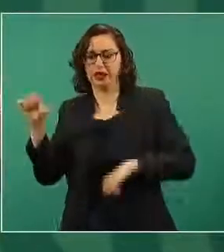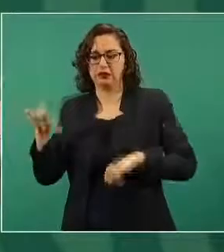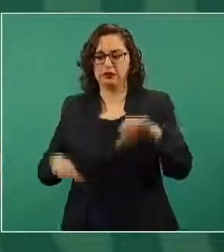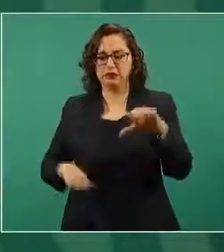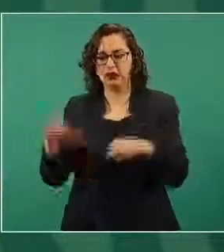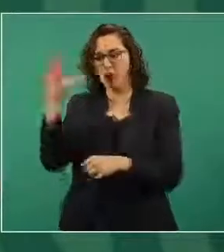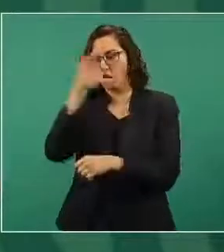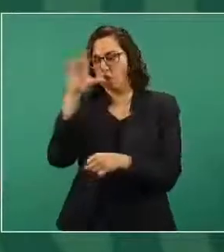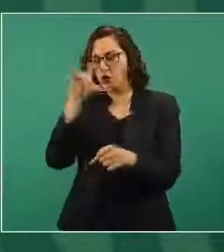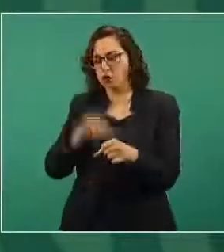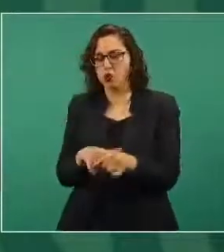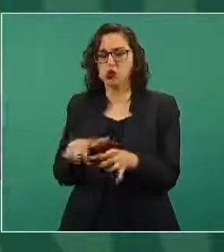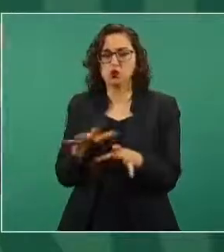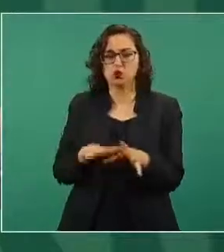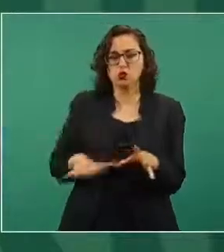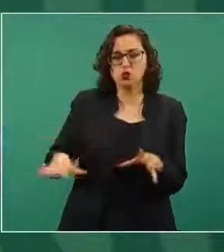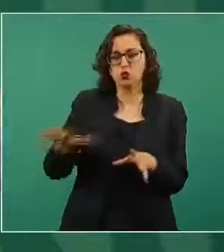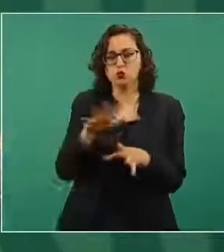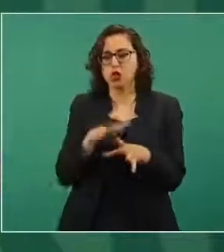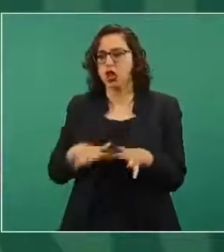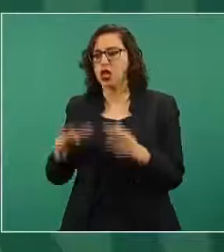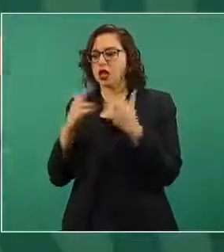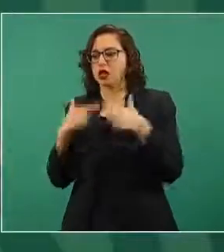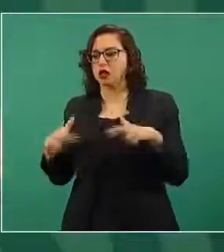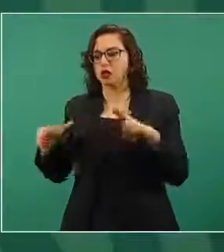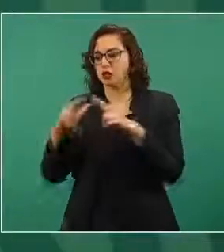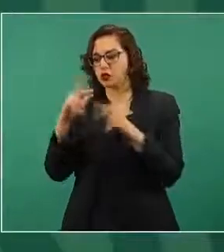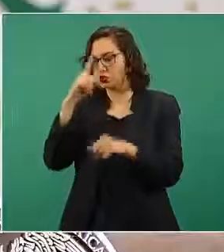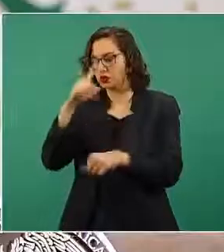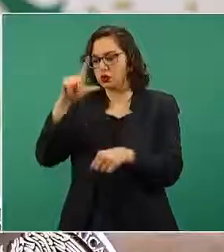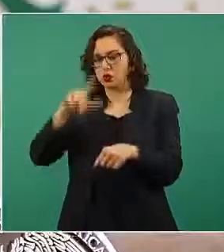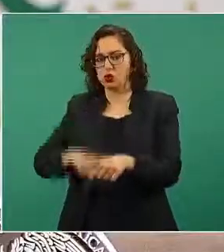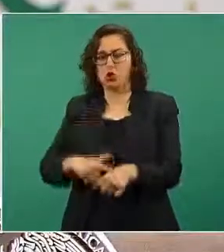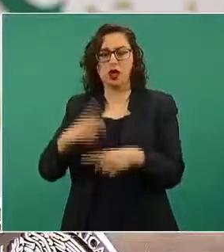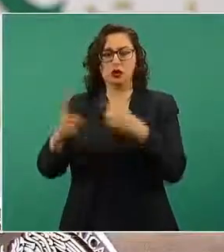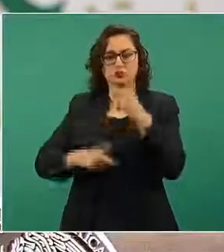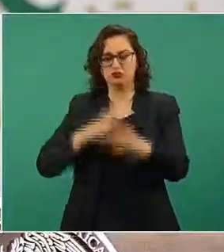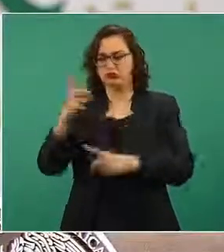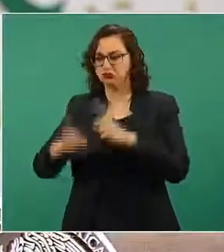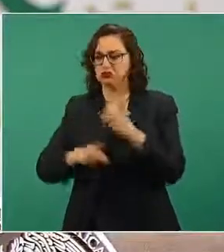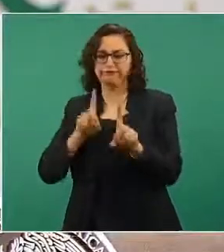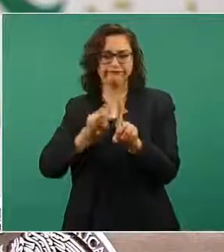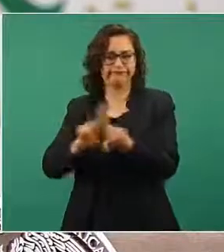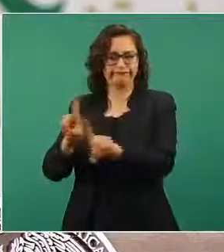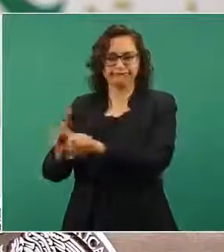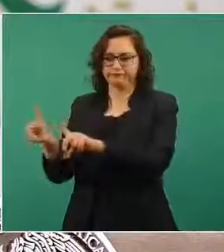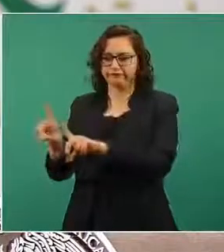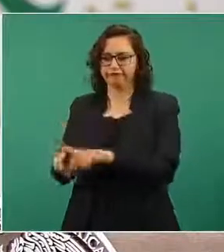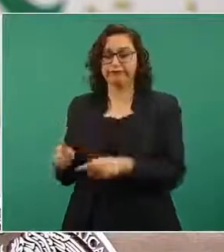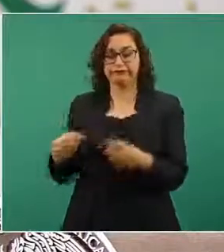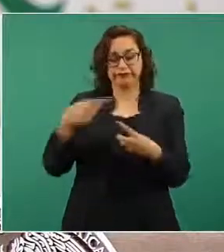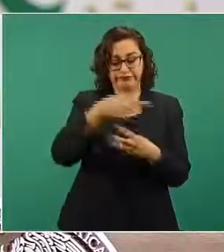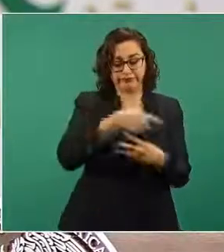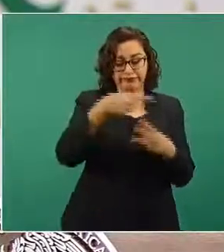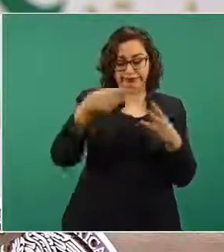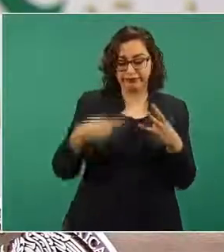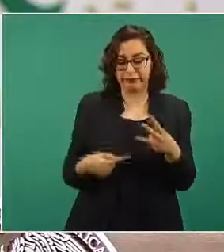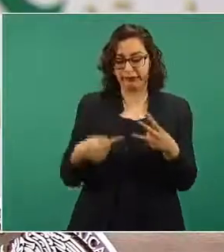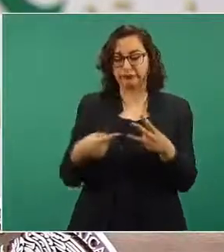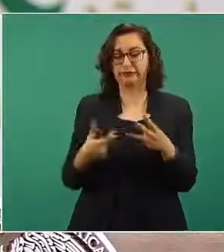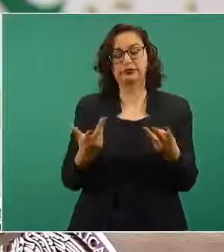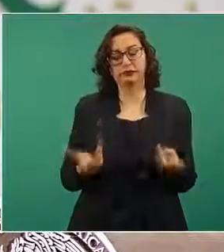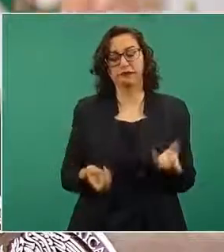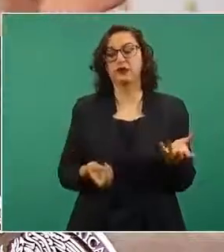culturales, sociales, religiosas, espirituales, deportivas, etcétera. Entonces, ese es el primer elemento, es el pilar de la